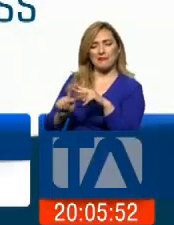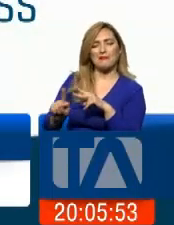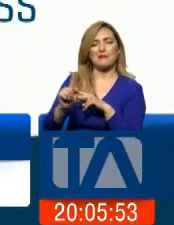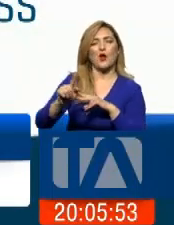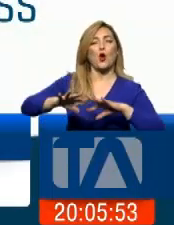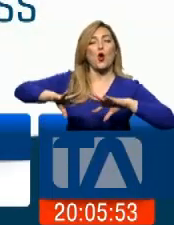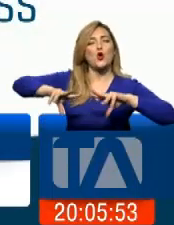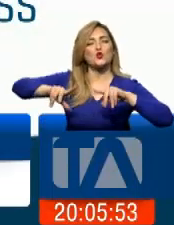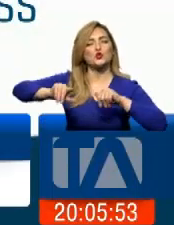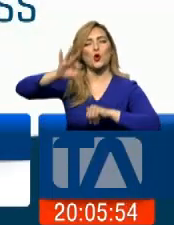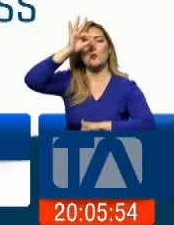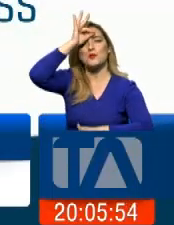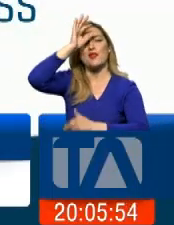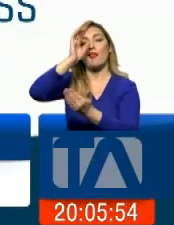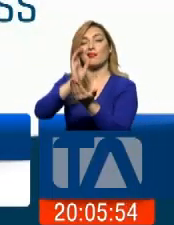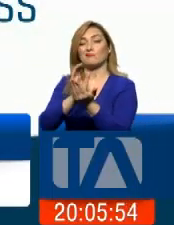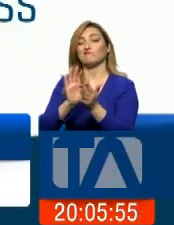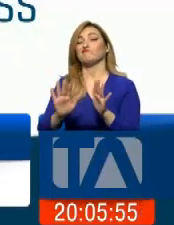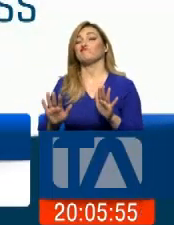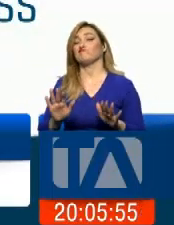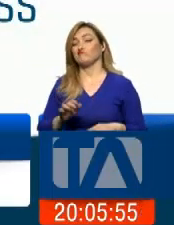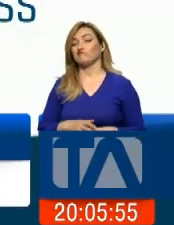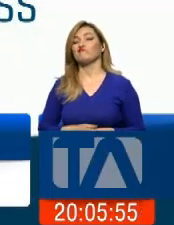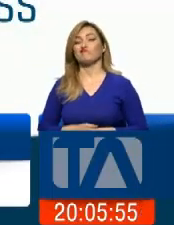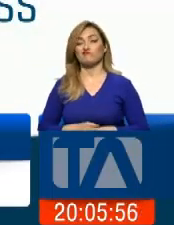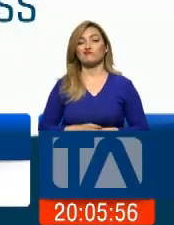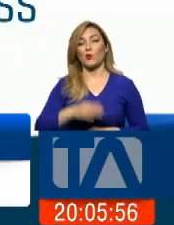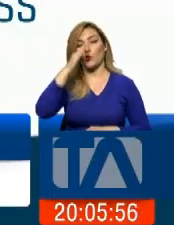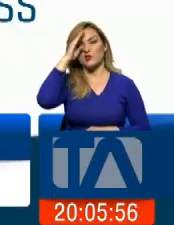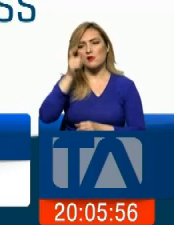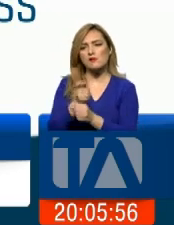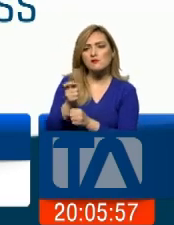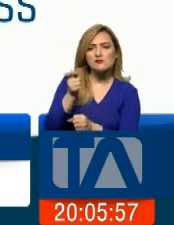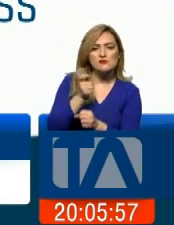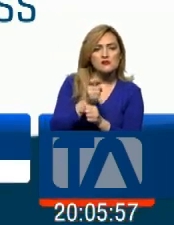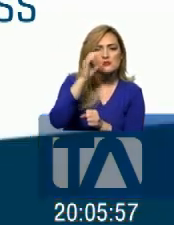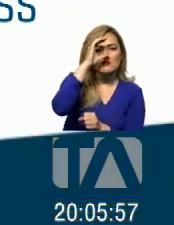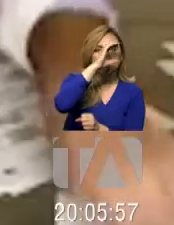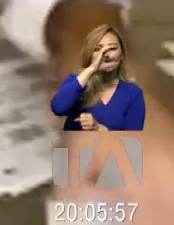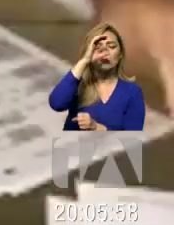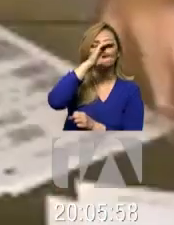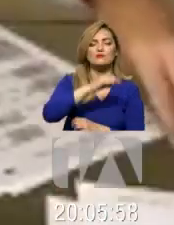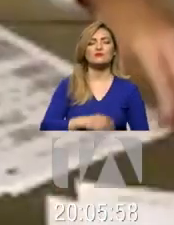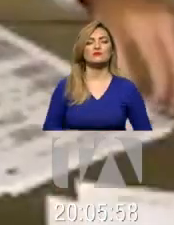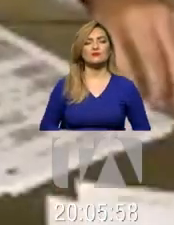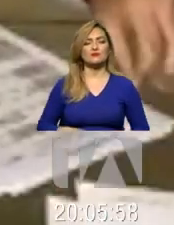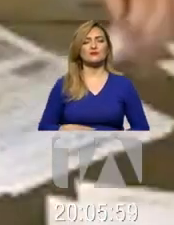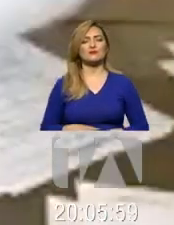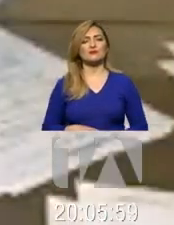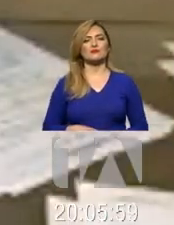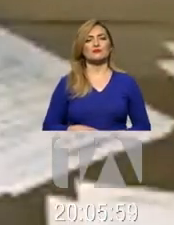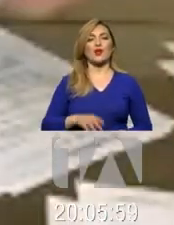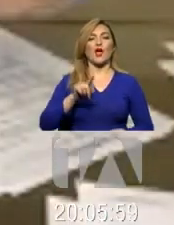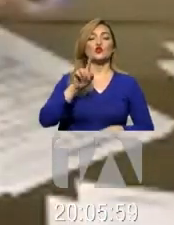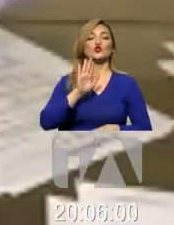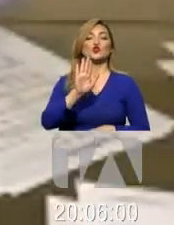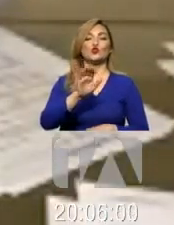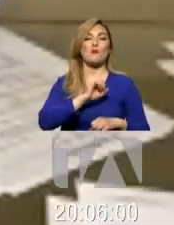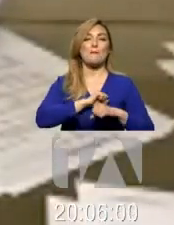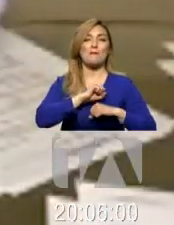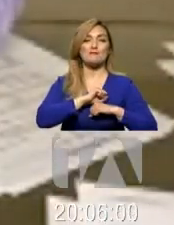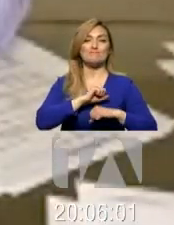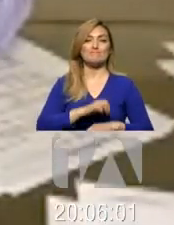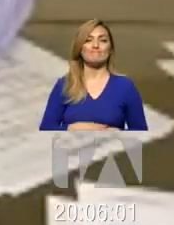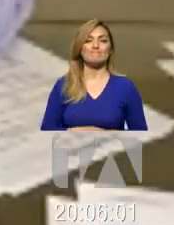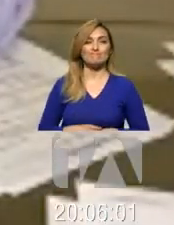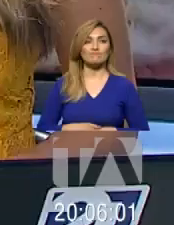buscado por la policía por presuntamente ser parte de la red de corrupción que maneja los hospitales del IES. Y también es su amigo. Dayana Monroy,